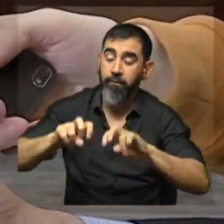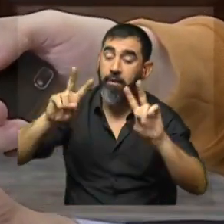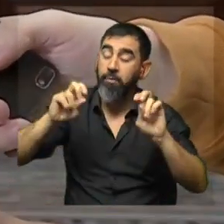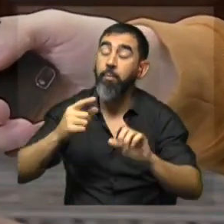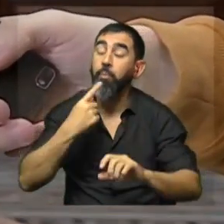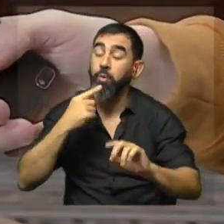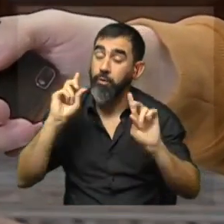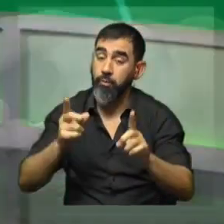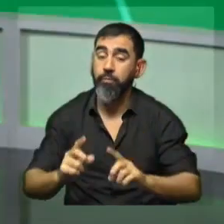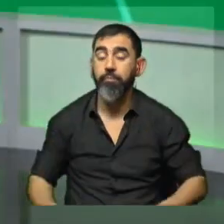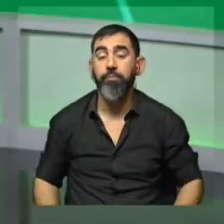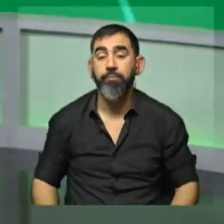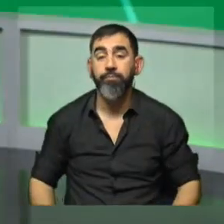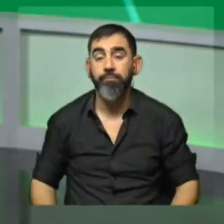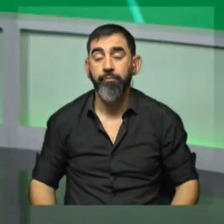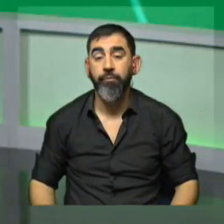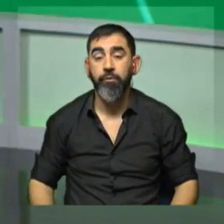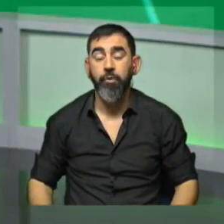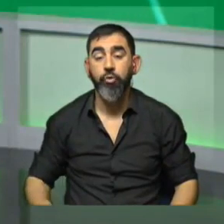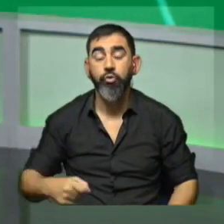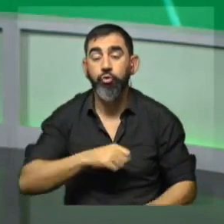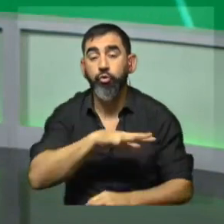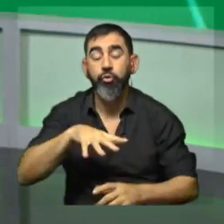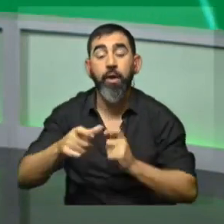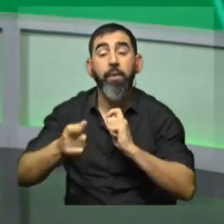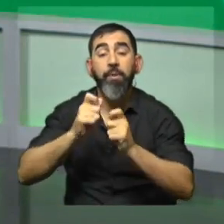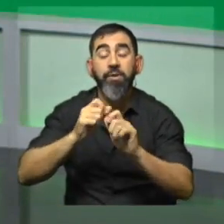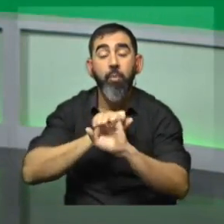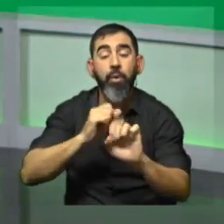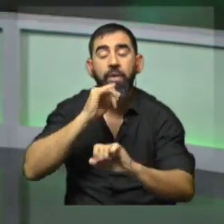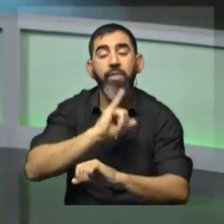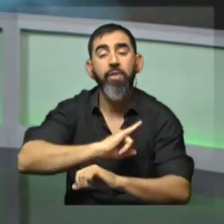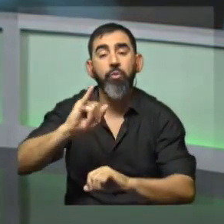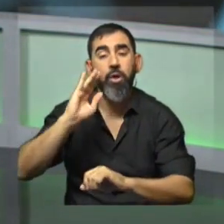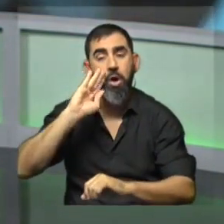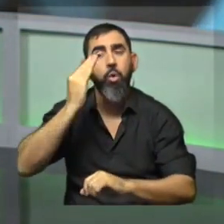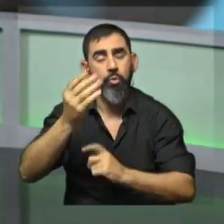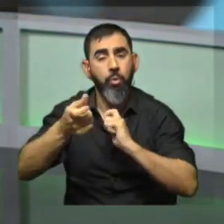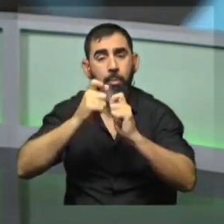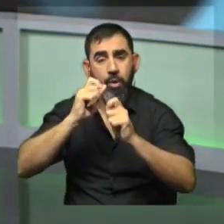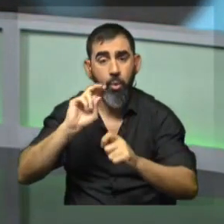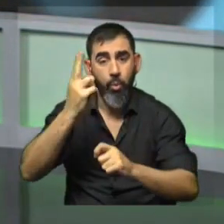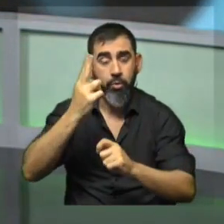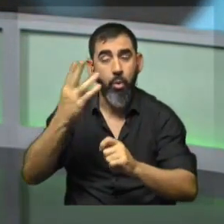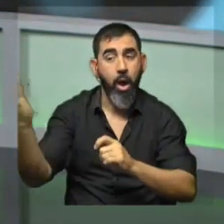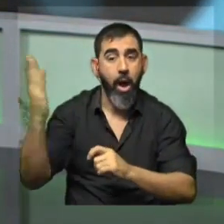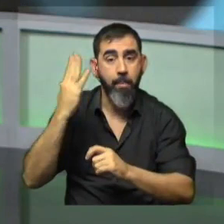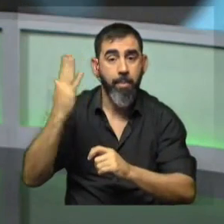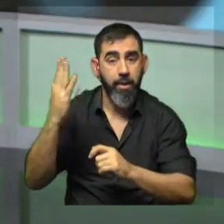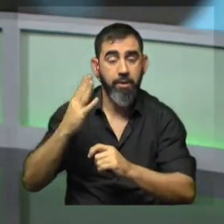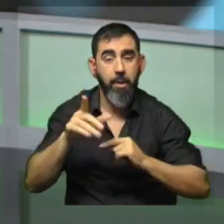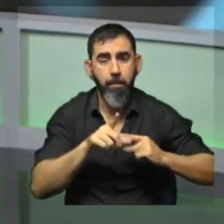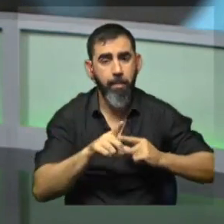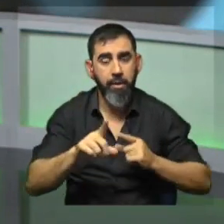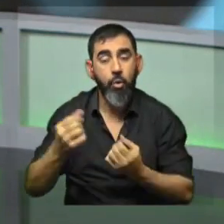vista político. La Sociedad Interamericana de Prensa está analizando la denuncia de un reconocido periodista uruguayo que recibió amenazas y fue perseguido